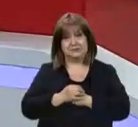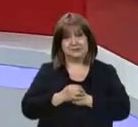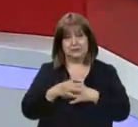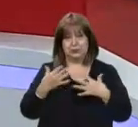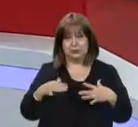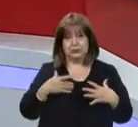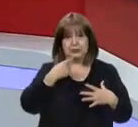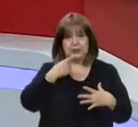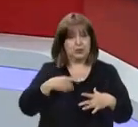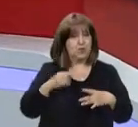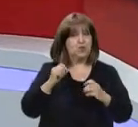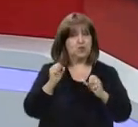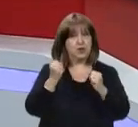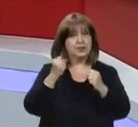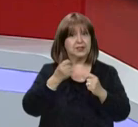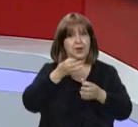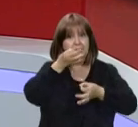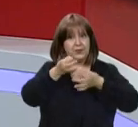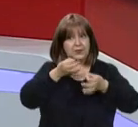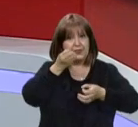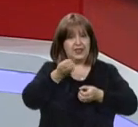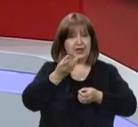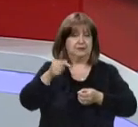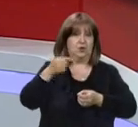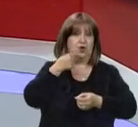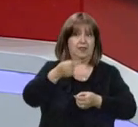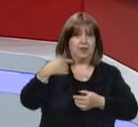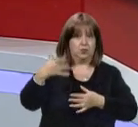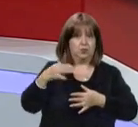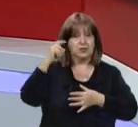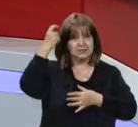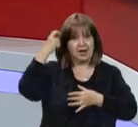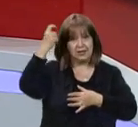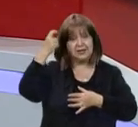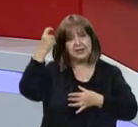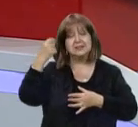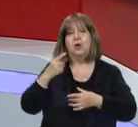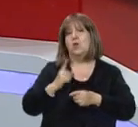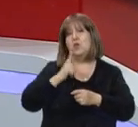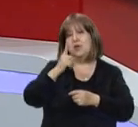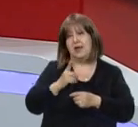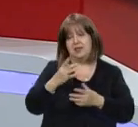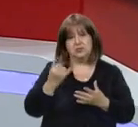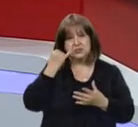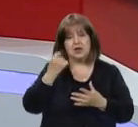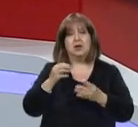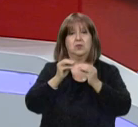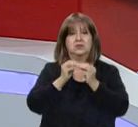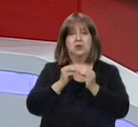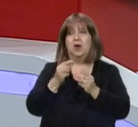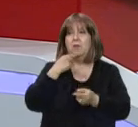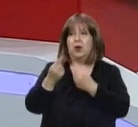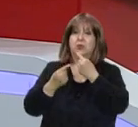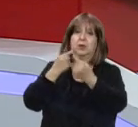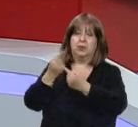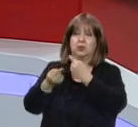fuertes declaraciones de Sergio Salinas, uno de los abogados que más ha seguido este caso, y vos lo decías, 1 año, y claro, las preguntas que le hacen a esos chicos y a esas